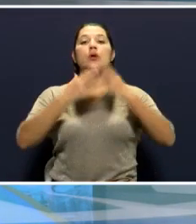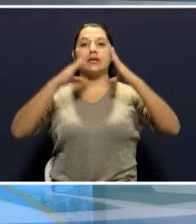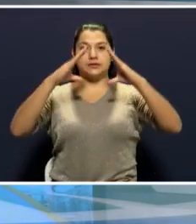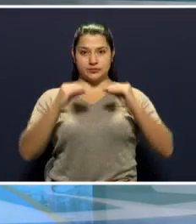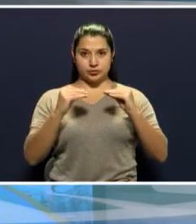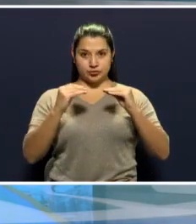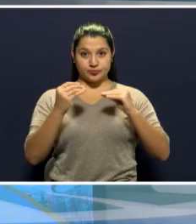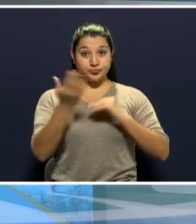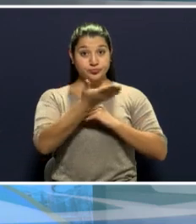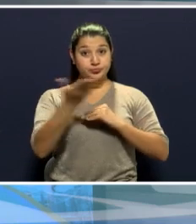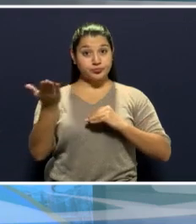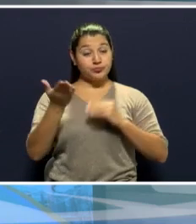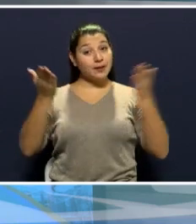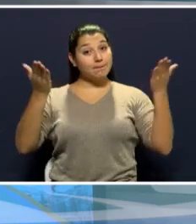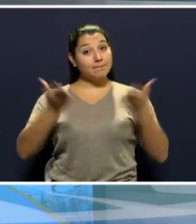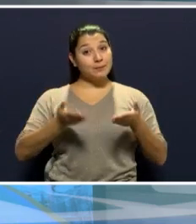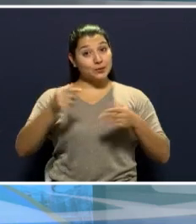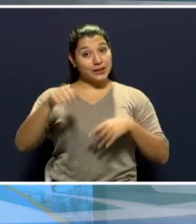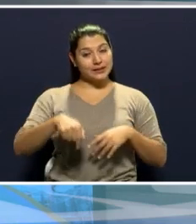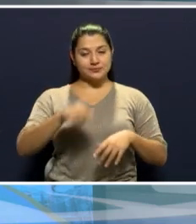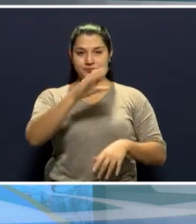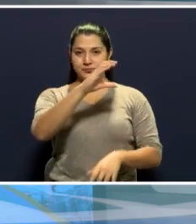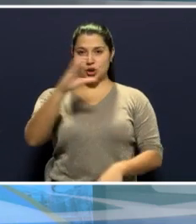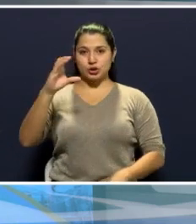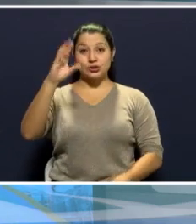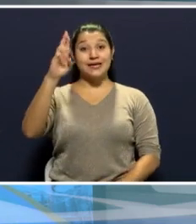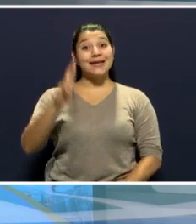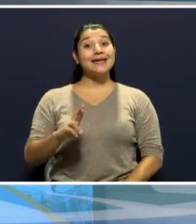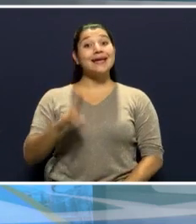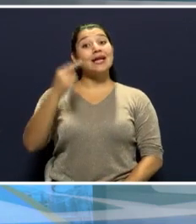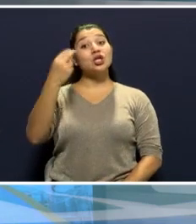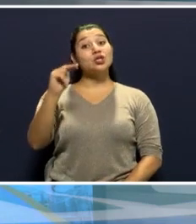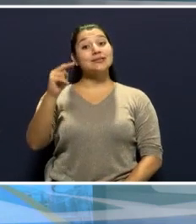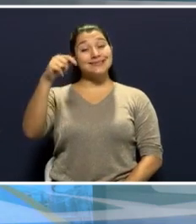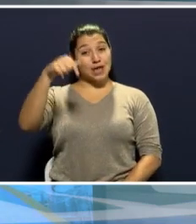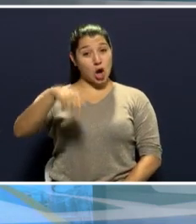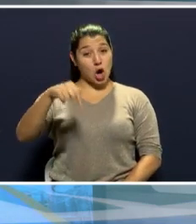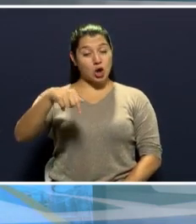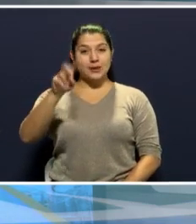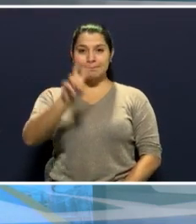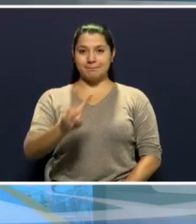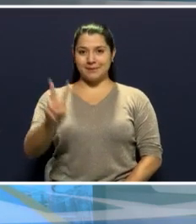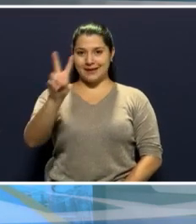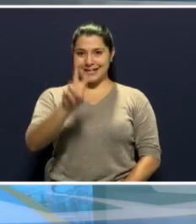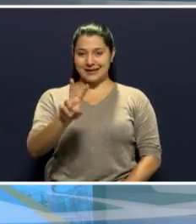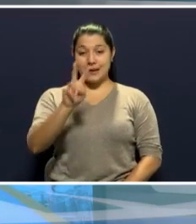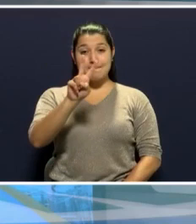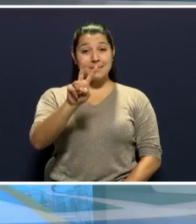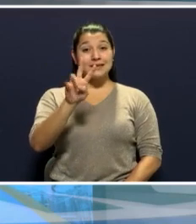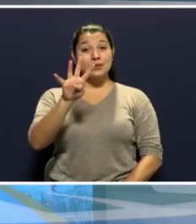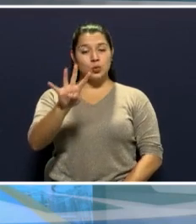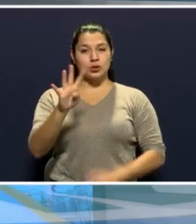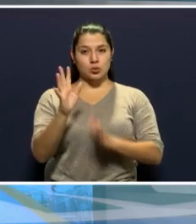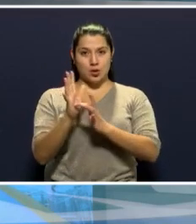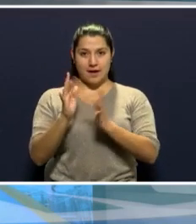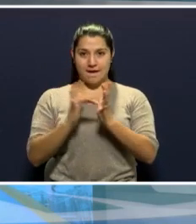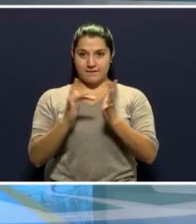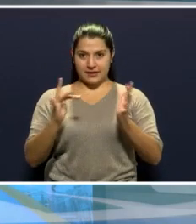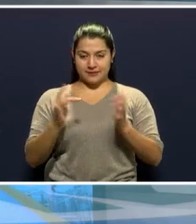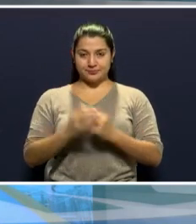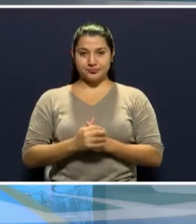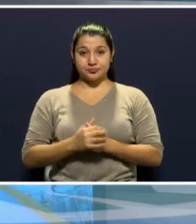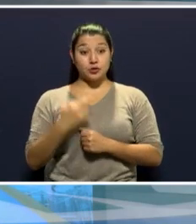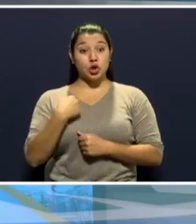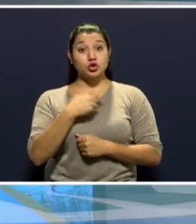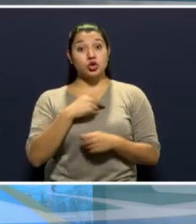noches. Bienvenidos a la edición estelar de Costa Rica Noticias de este viernes 24 de abril.